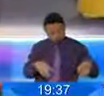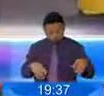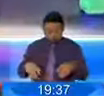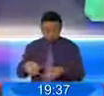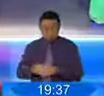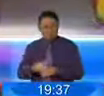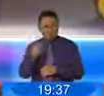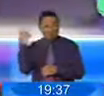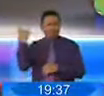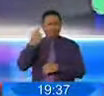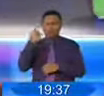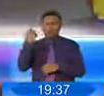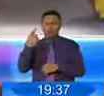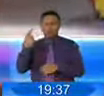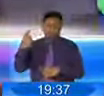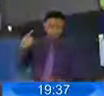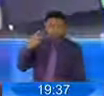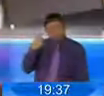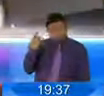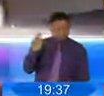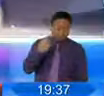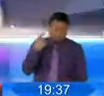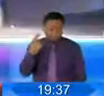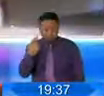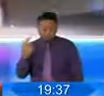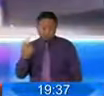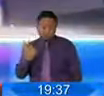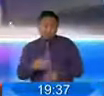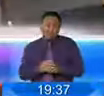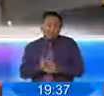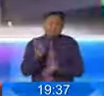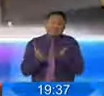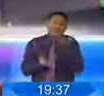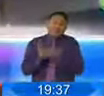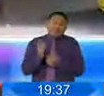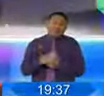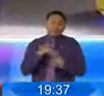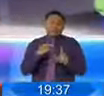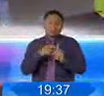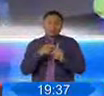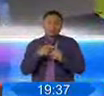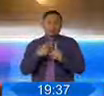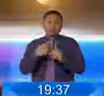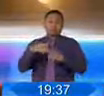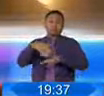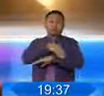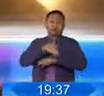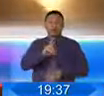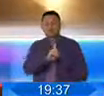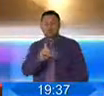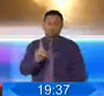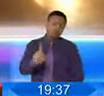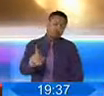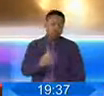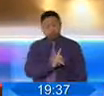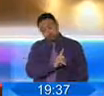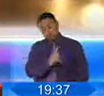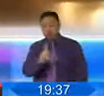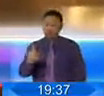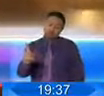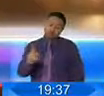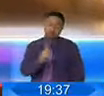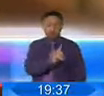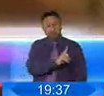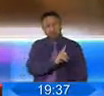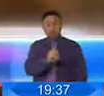estaba mareado. Entonces parece que jugaba mucho en la calle, cruz y cruz a cada rato. Y esto, como